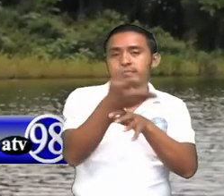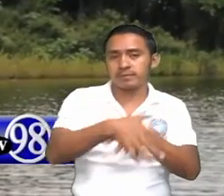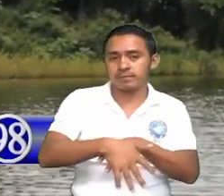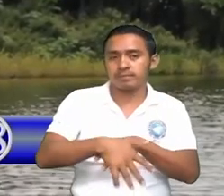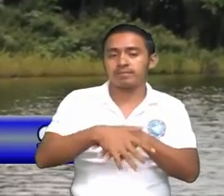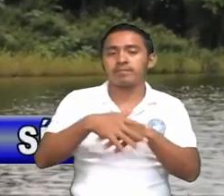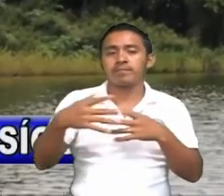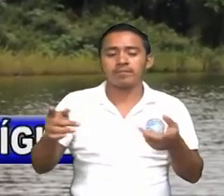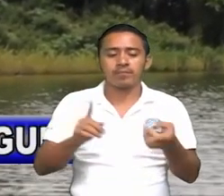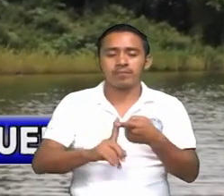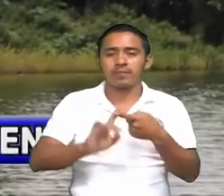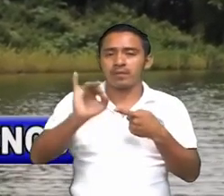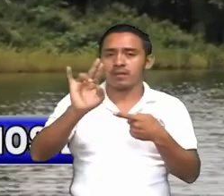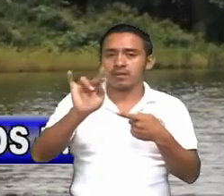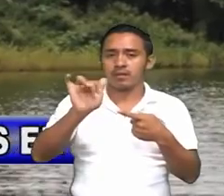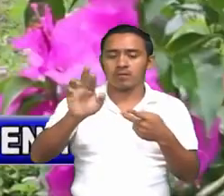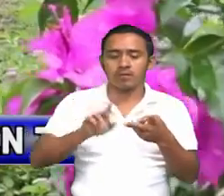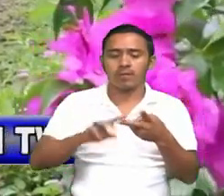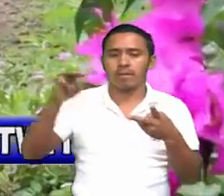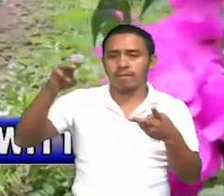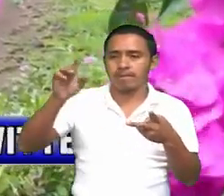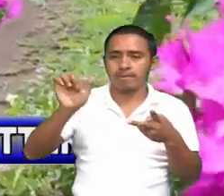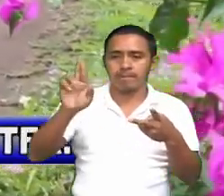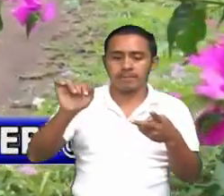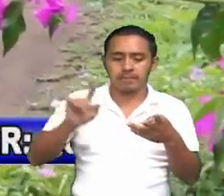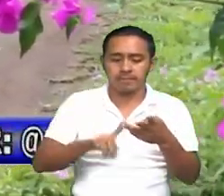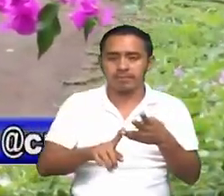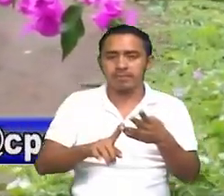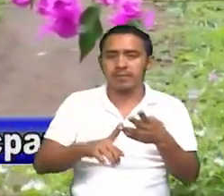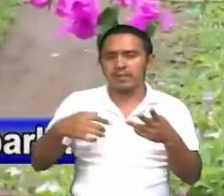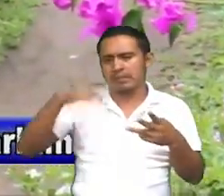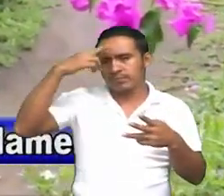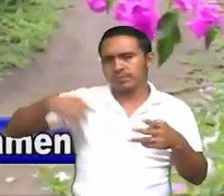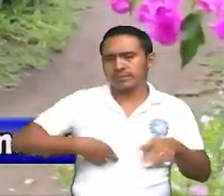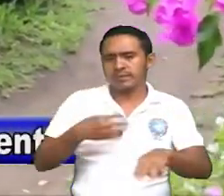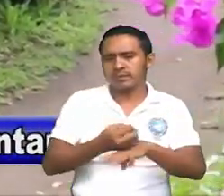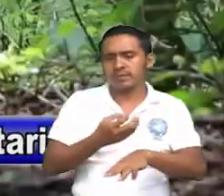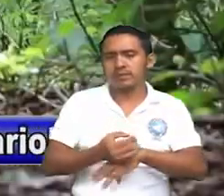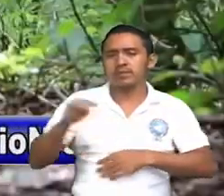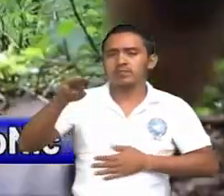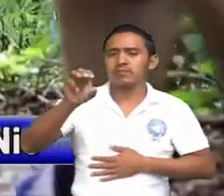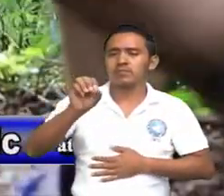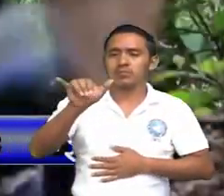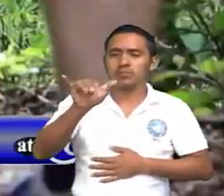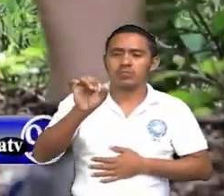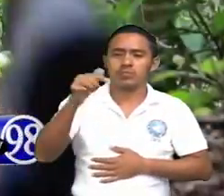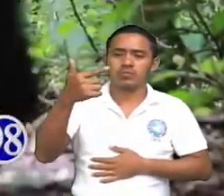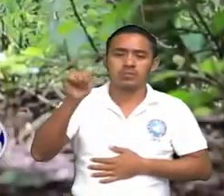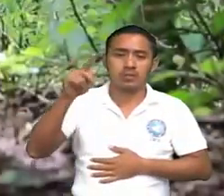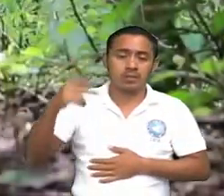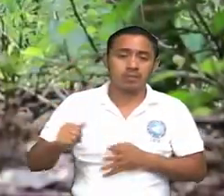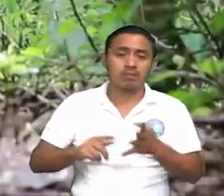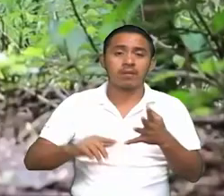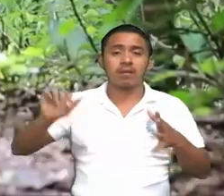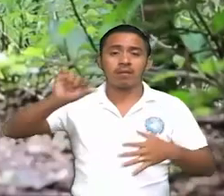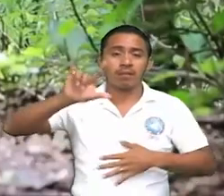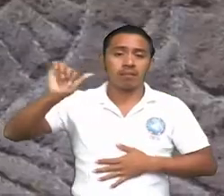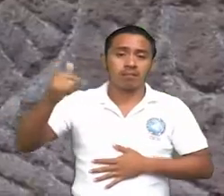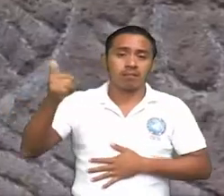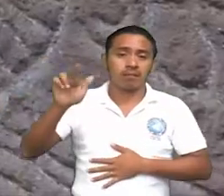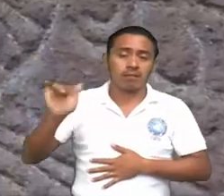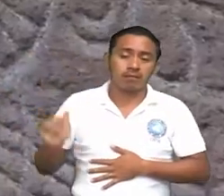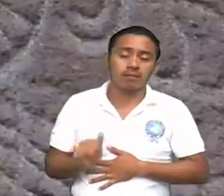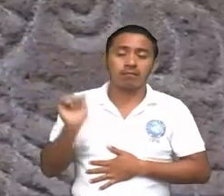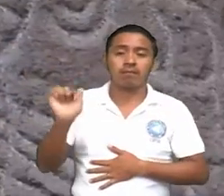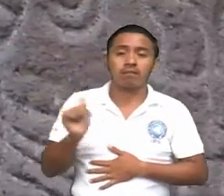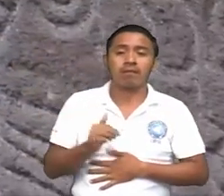INTUR, Marena y las alcaldías de los municipios de Altagracia y Moyogalpa organizan la décima edición de la Expo Ometepe, que se